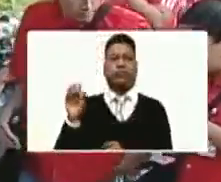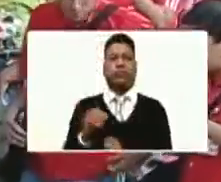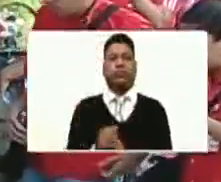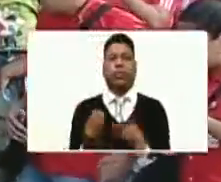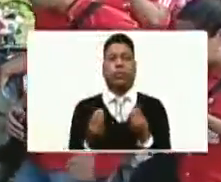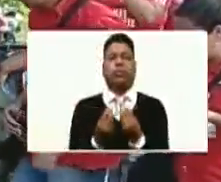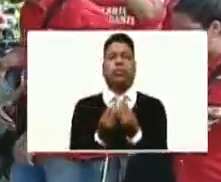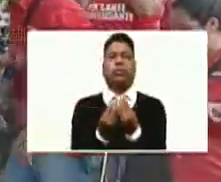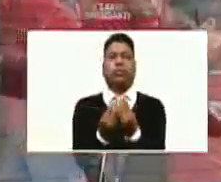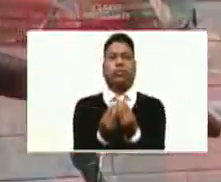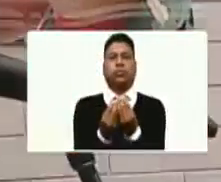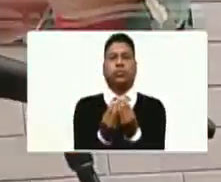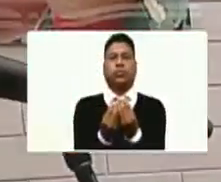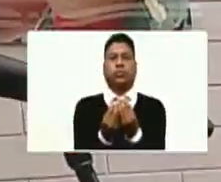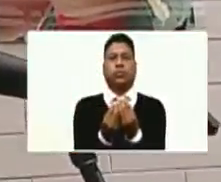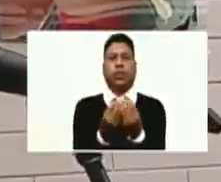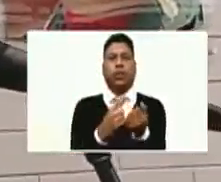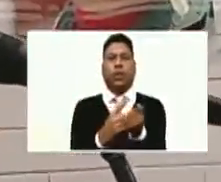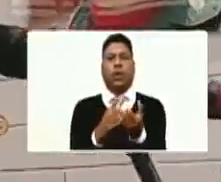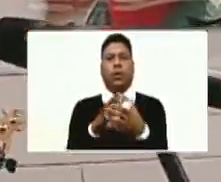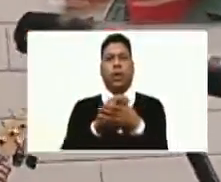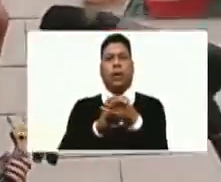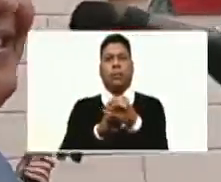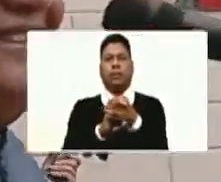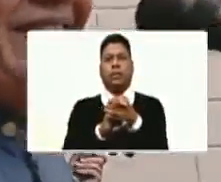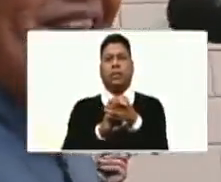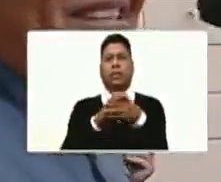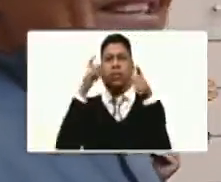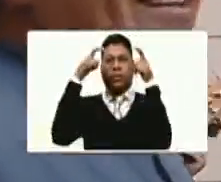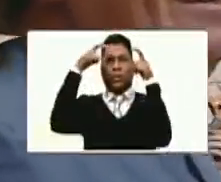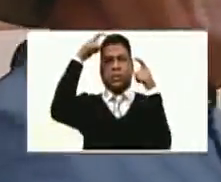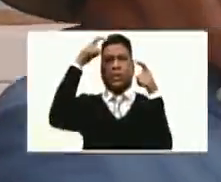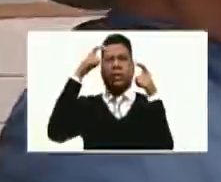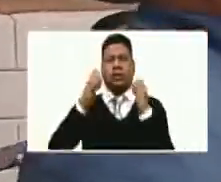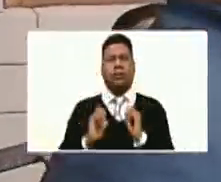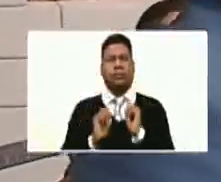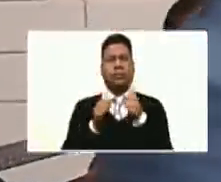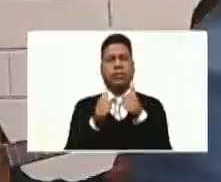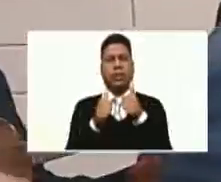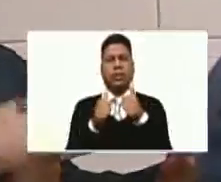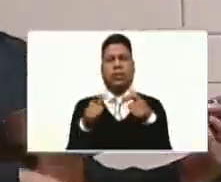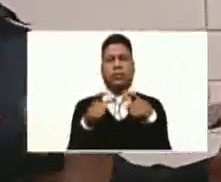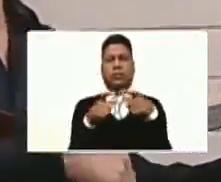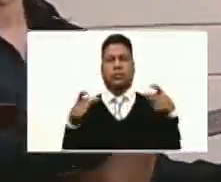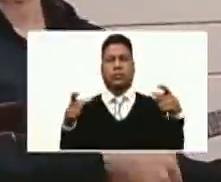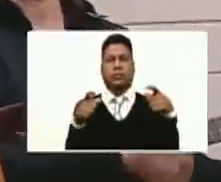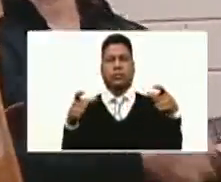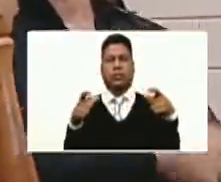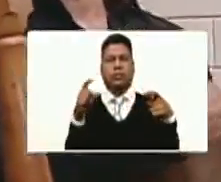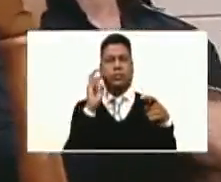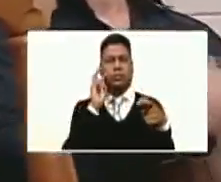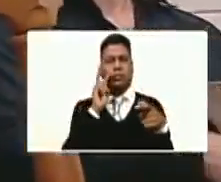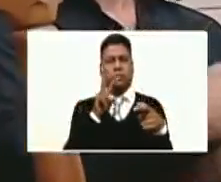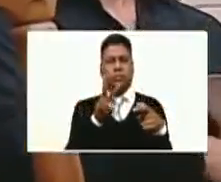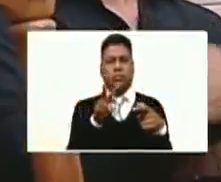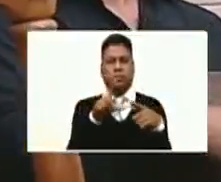Chávez, comienzan entonces a hacer su ingreso al mausoleo en el cual desde el año